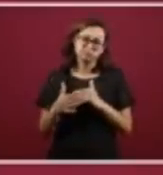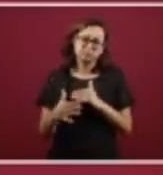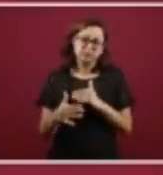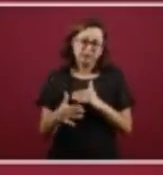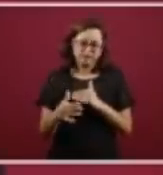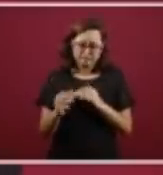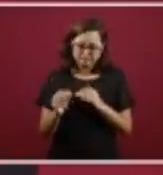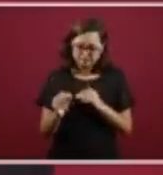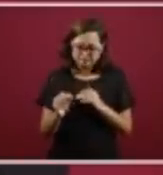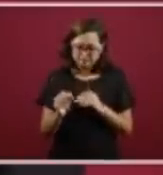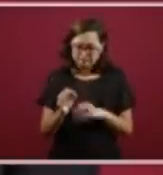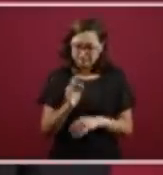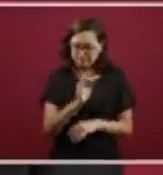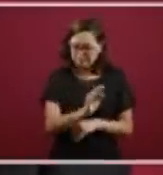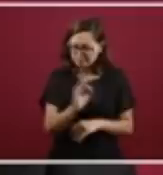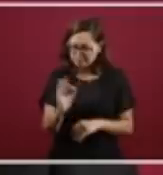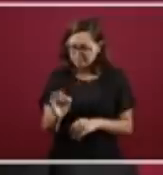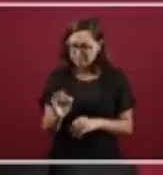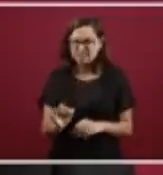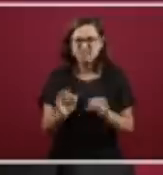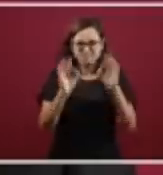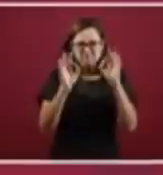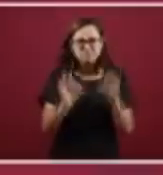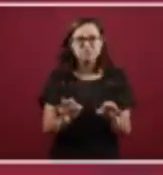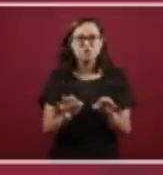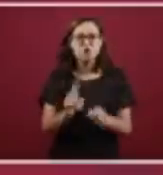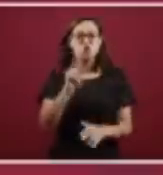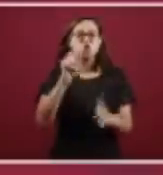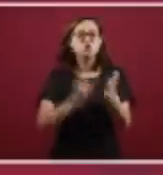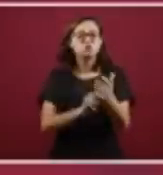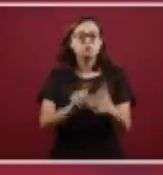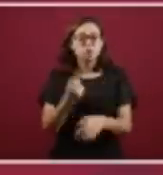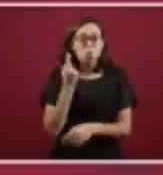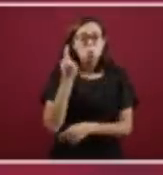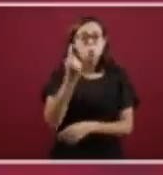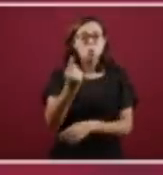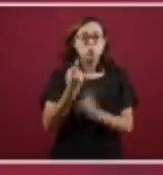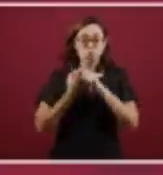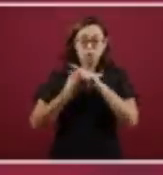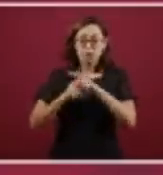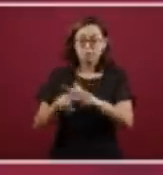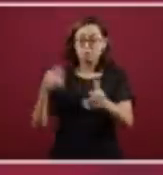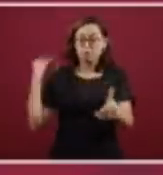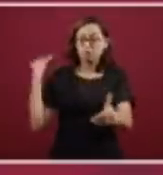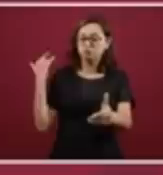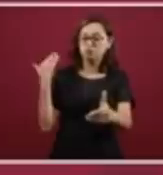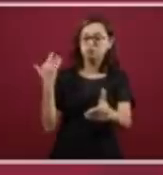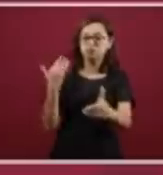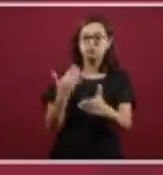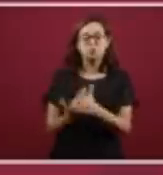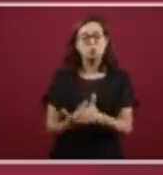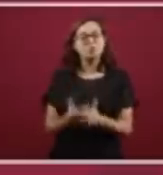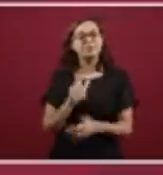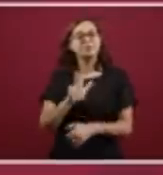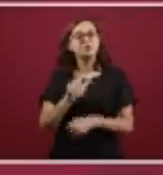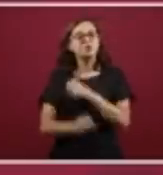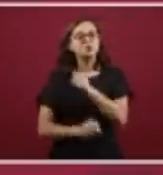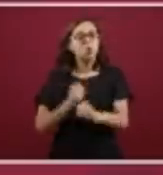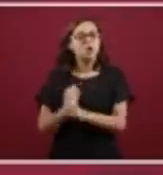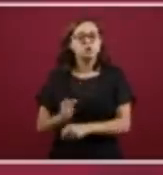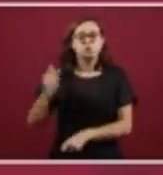2001, para ser exactos, o sea, tiene 18 años y ahora cambia,